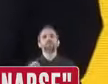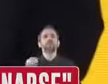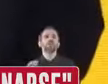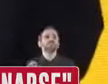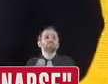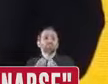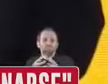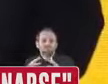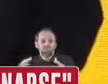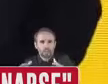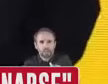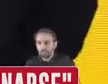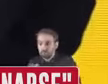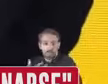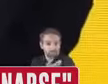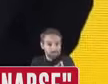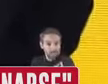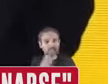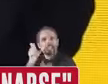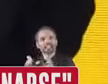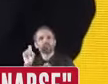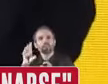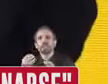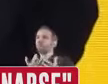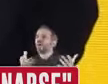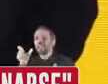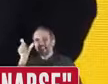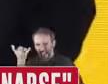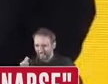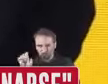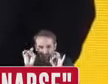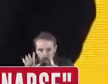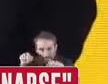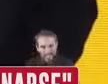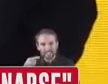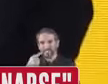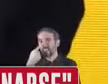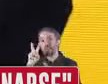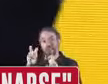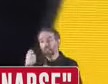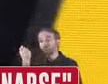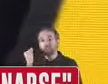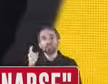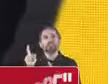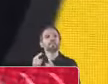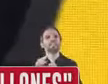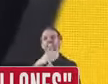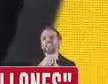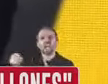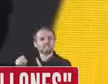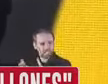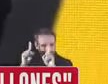en la gente el volumen de gente y no por las distancias